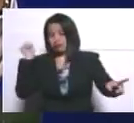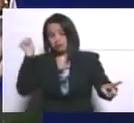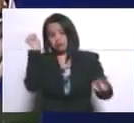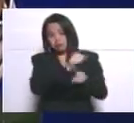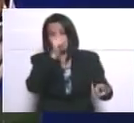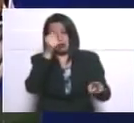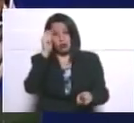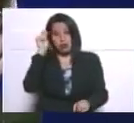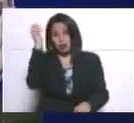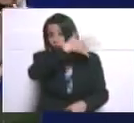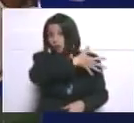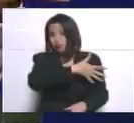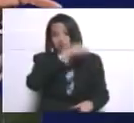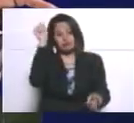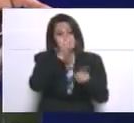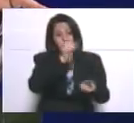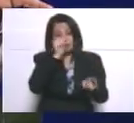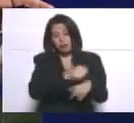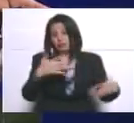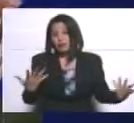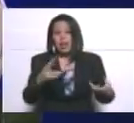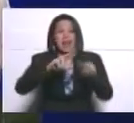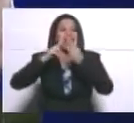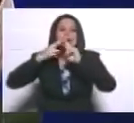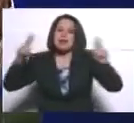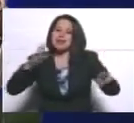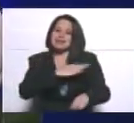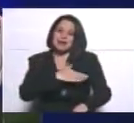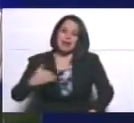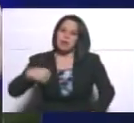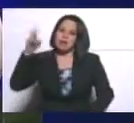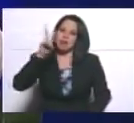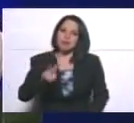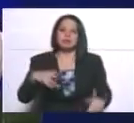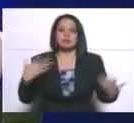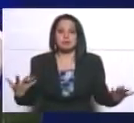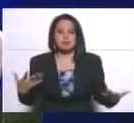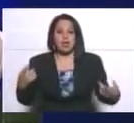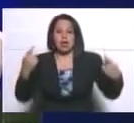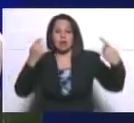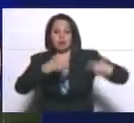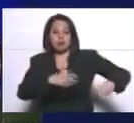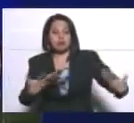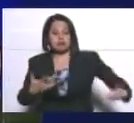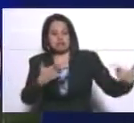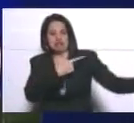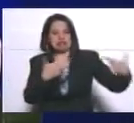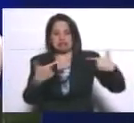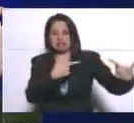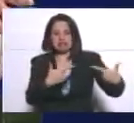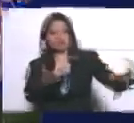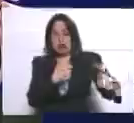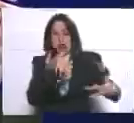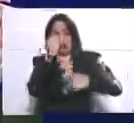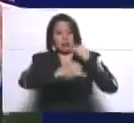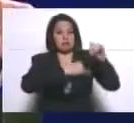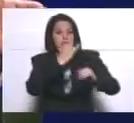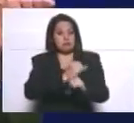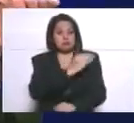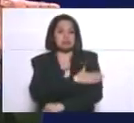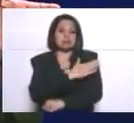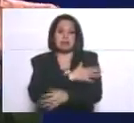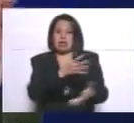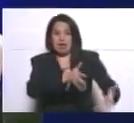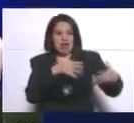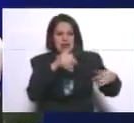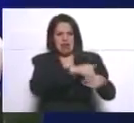políticas de Venezuela se expresaron por la paz y la soberanía. Apostaba a que esa oposición transnacional ganara las elecciones